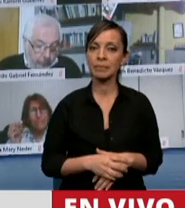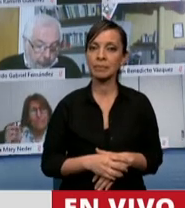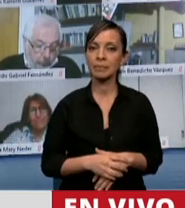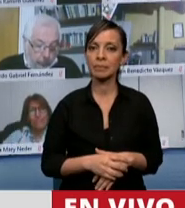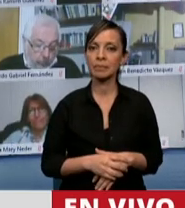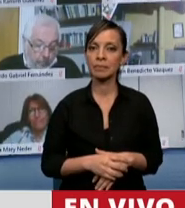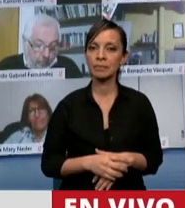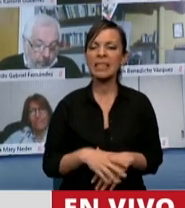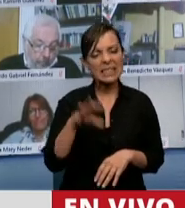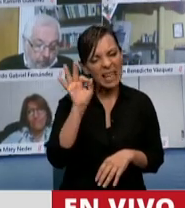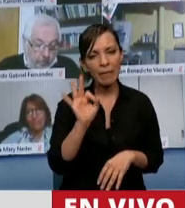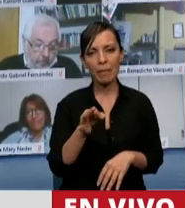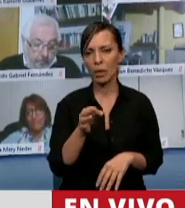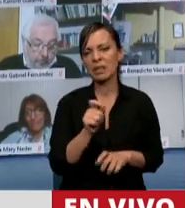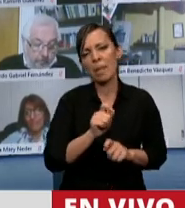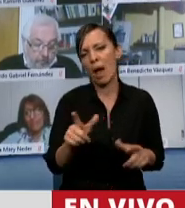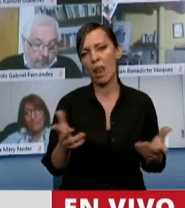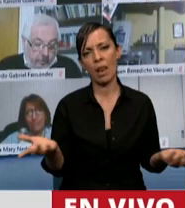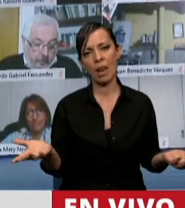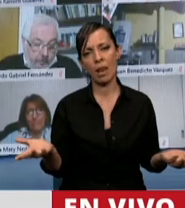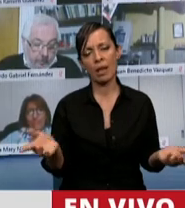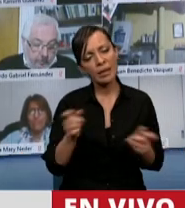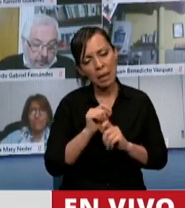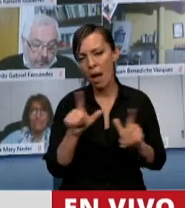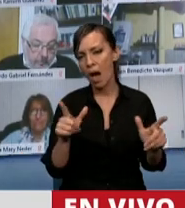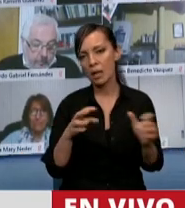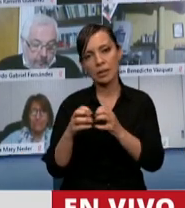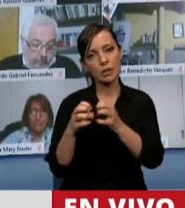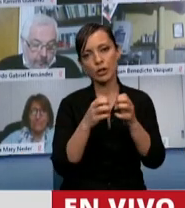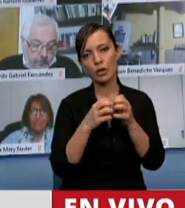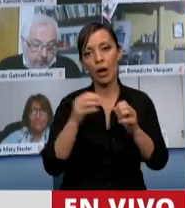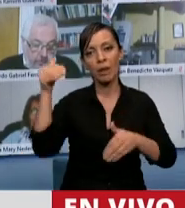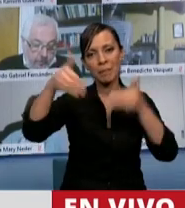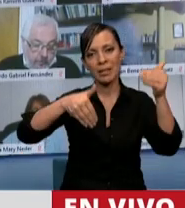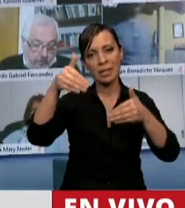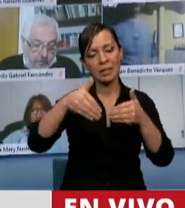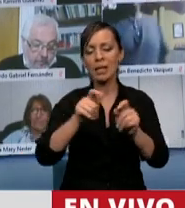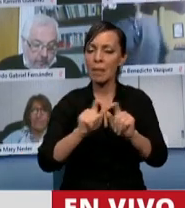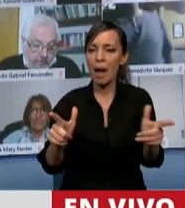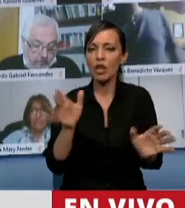que no está bien que sesionemos presencialmente